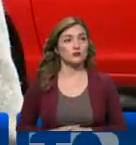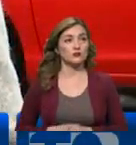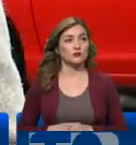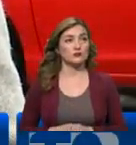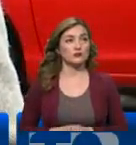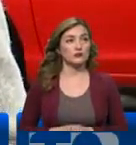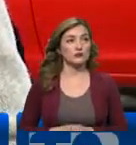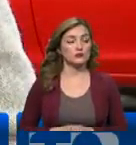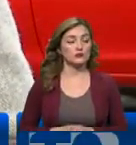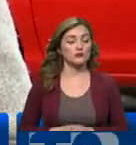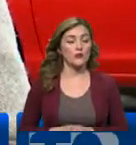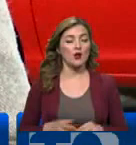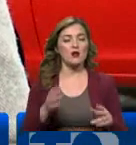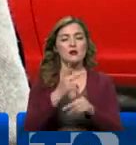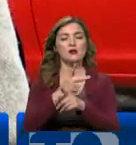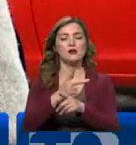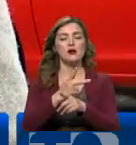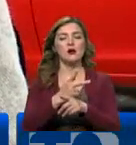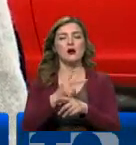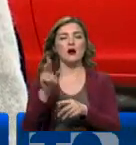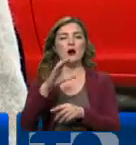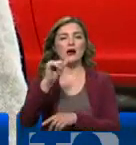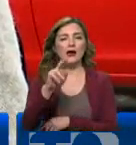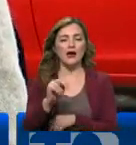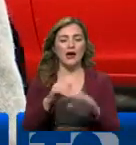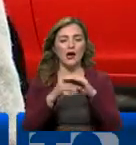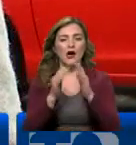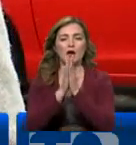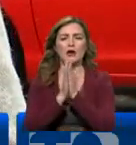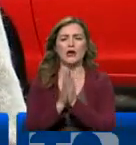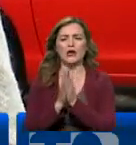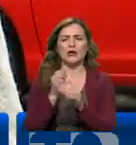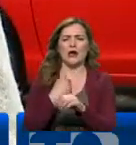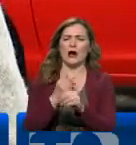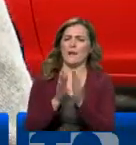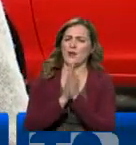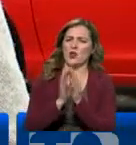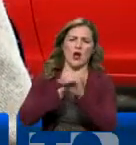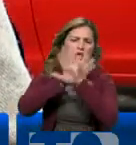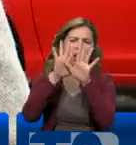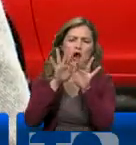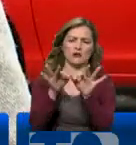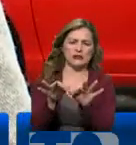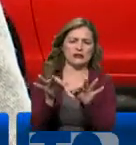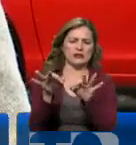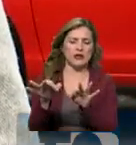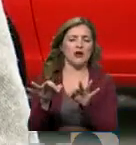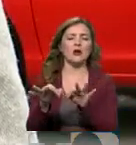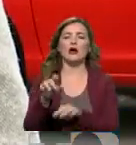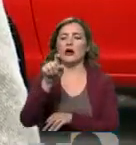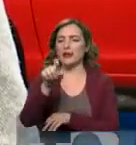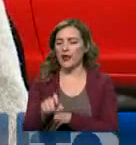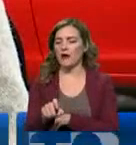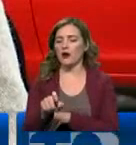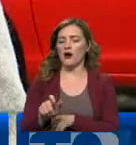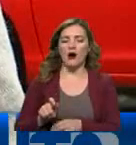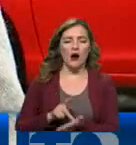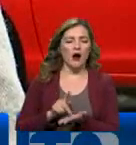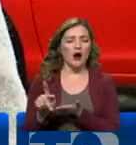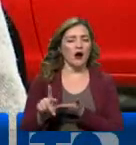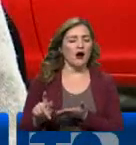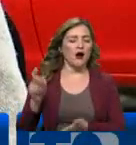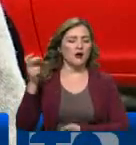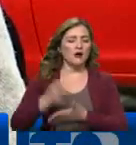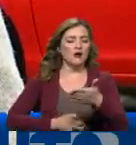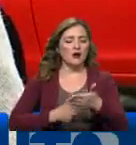decir, pese a que los consejeros del CNE podrían presentar un recurso de ampliación y aclaración, finalmente deberán pagar la multa impuesta de acuerdo